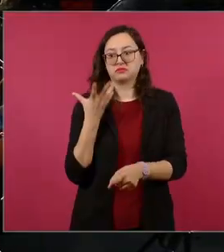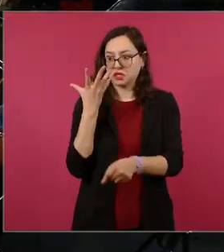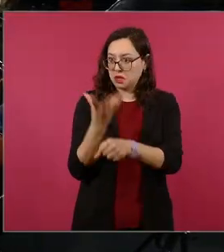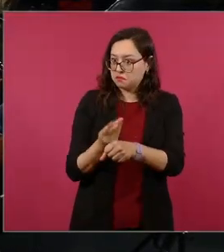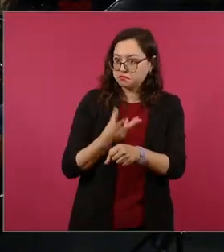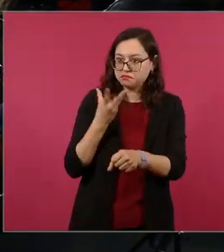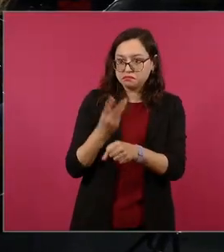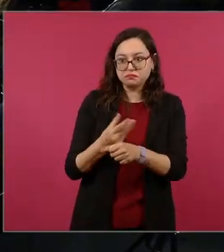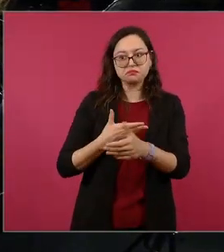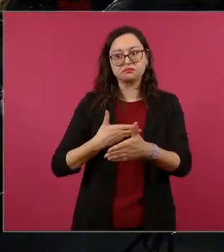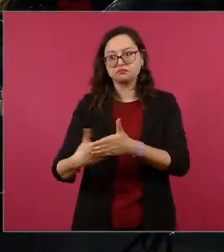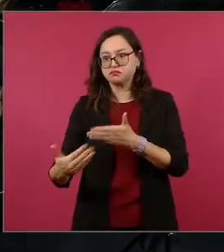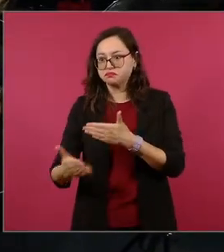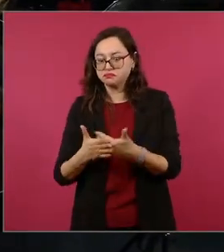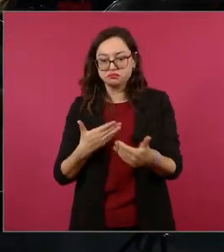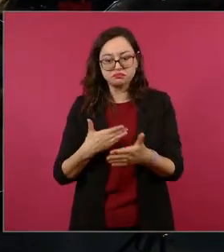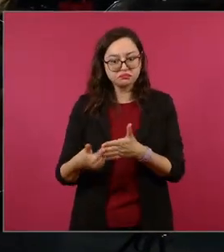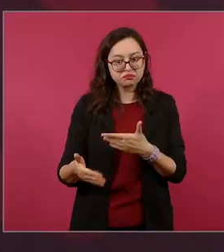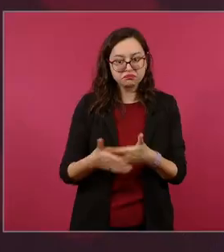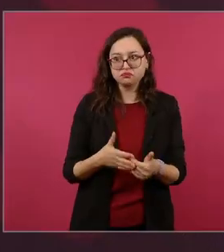modernizado y